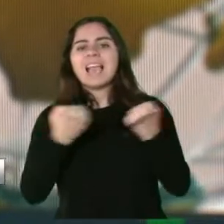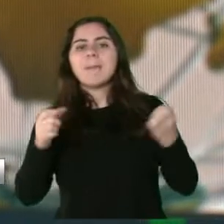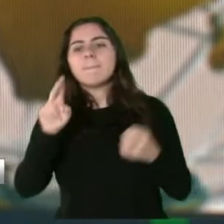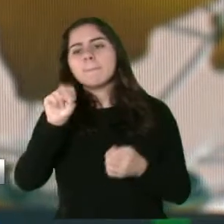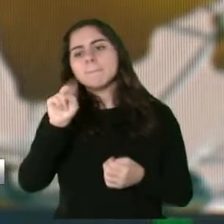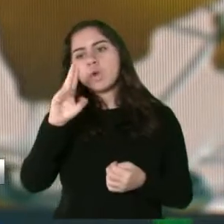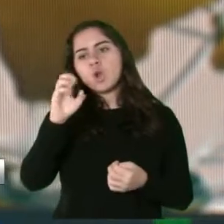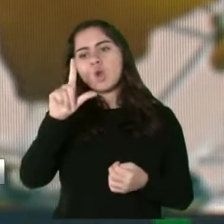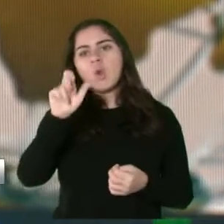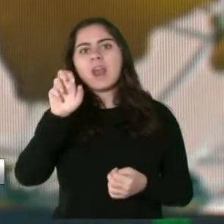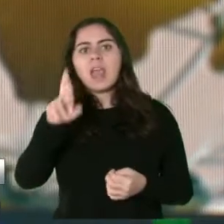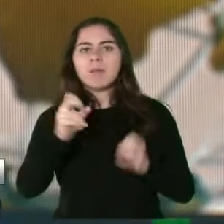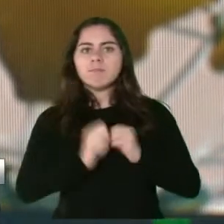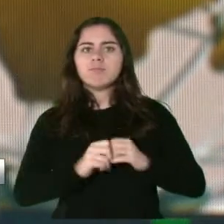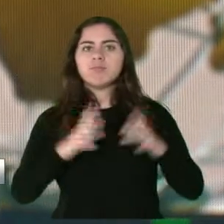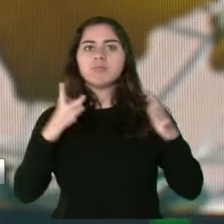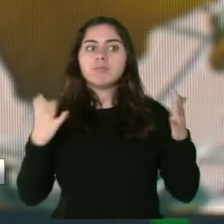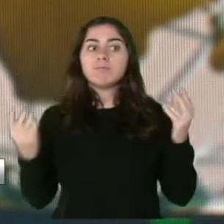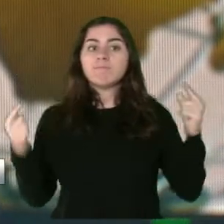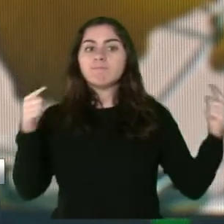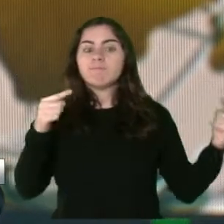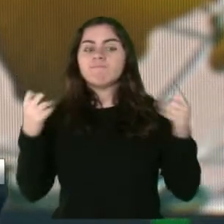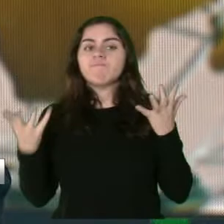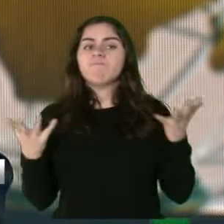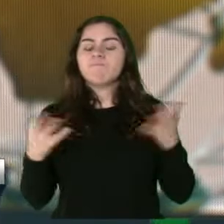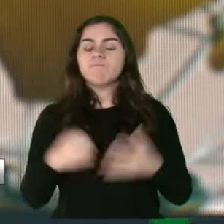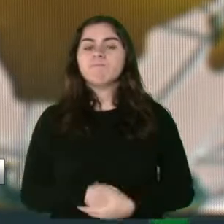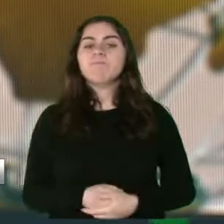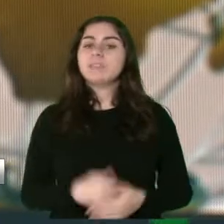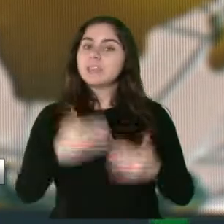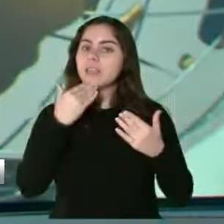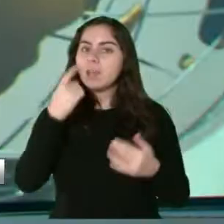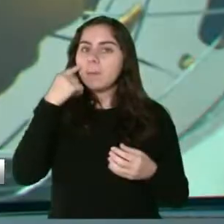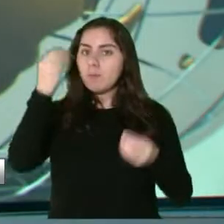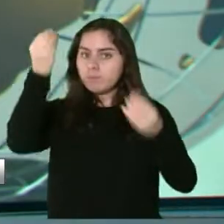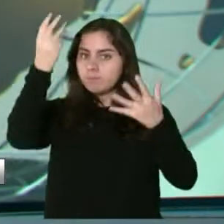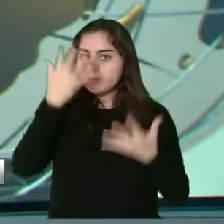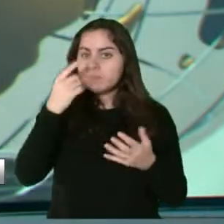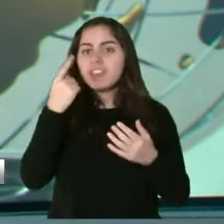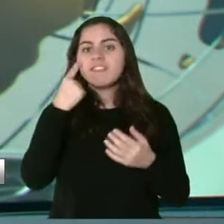nosotros y que nos dé luz sobre estos temas tan interesantes, así que ya nos estaremos viendo la próxima semana. Absolutamente.